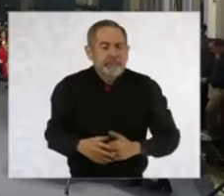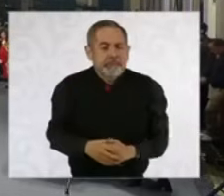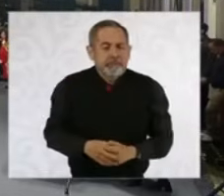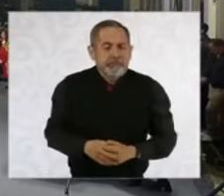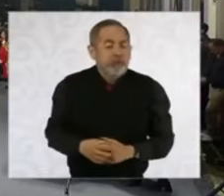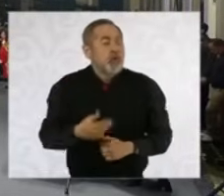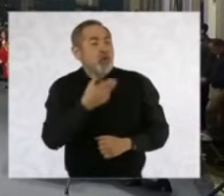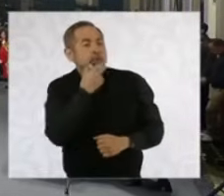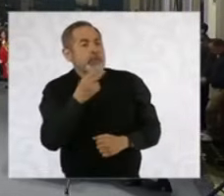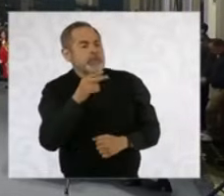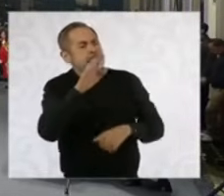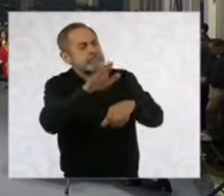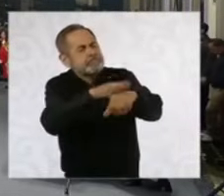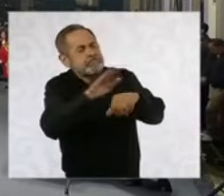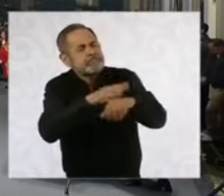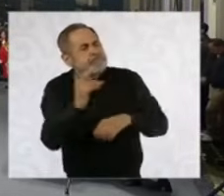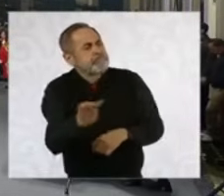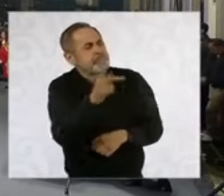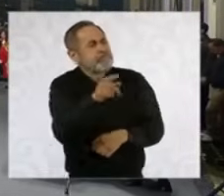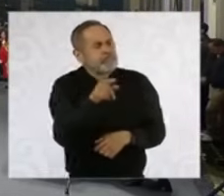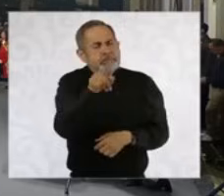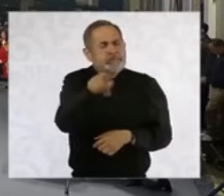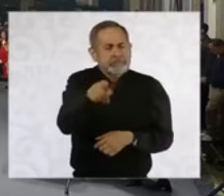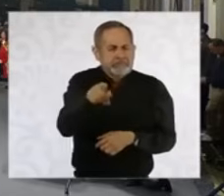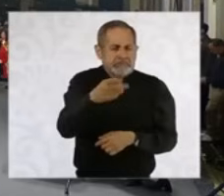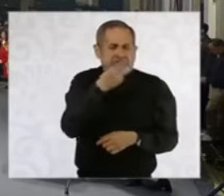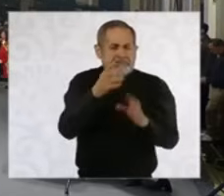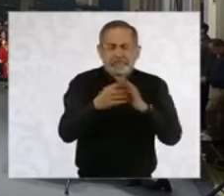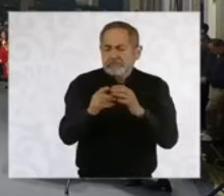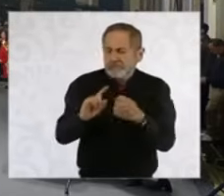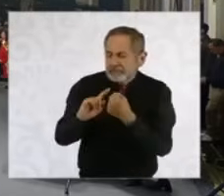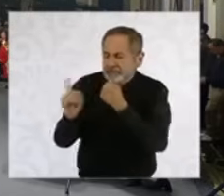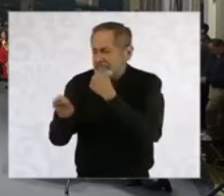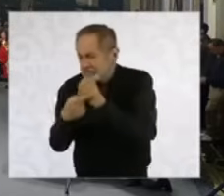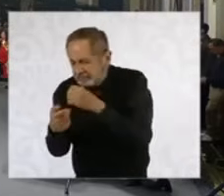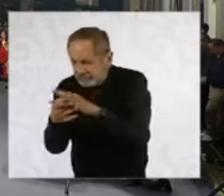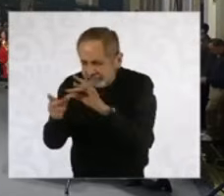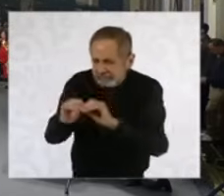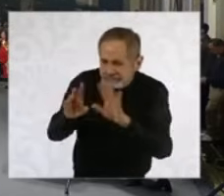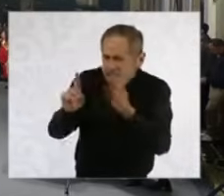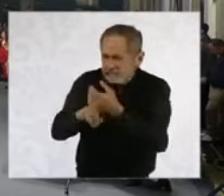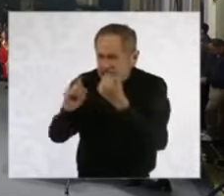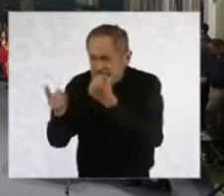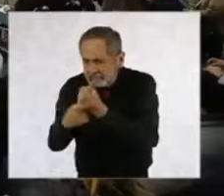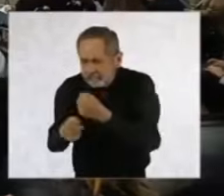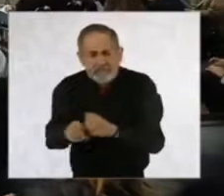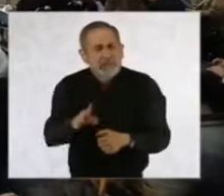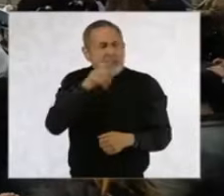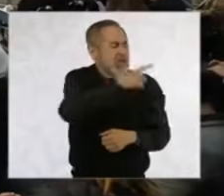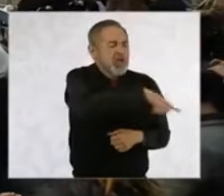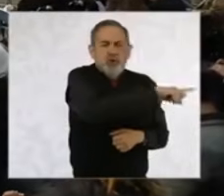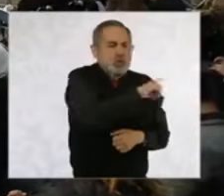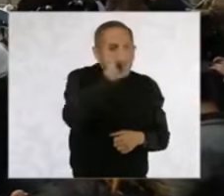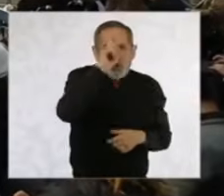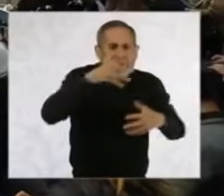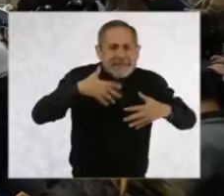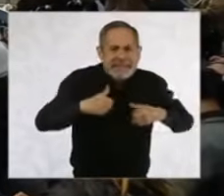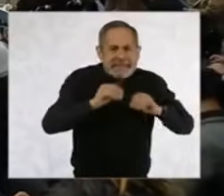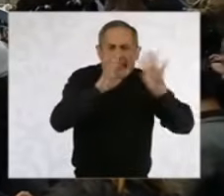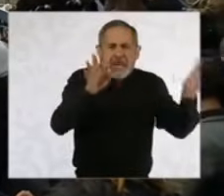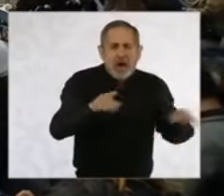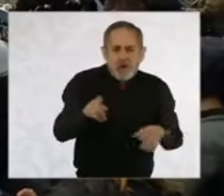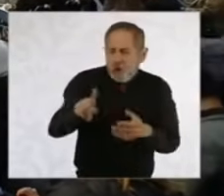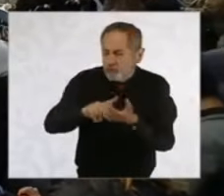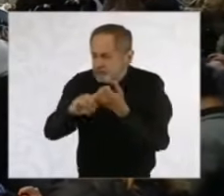de atención a las causas, porque tal parece que en 6 años todavía no les quedó claro lo que es la atención a las causas, pero no solamente